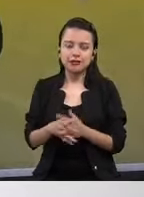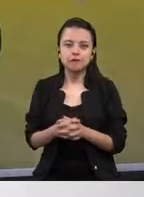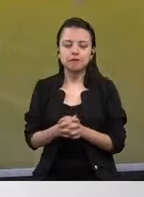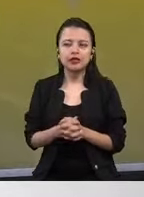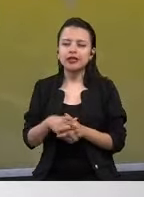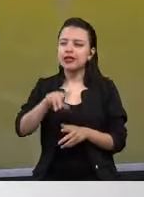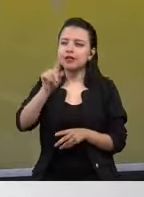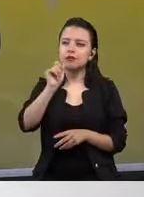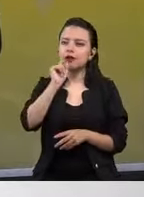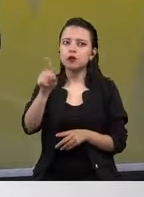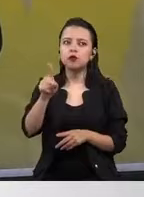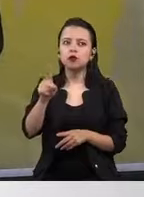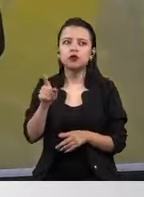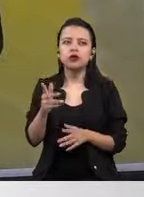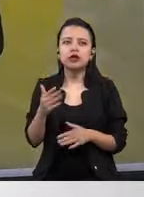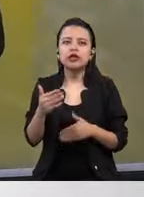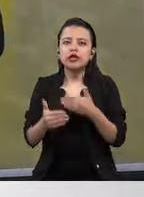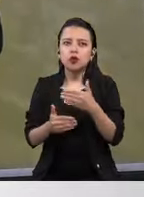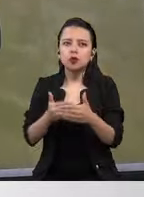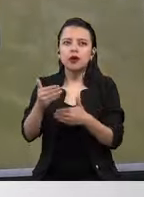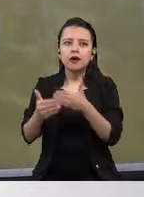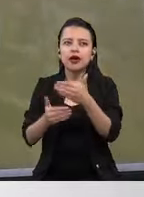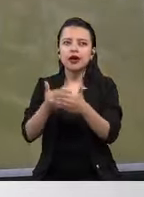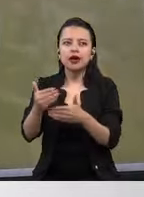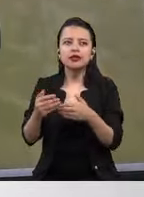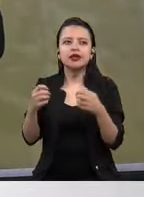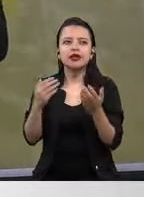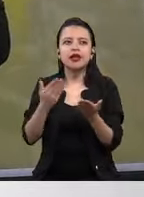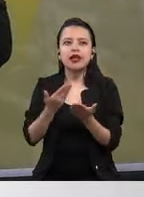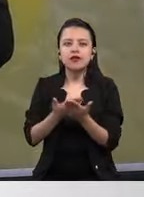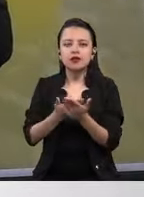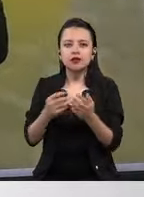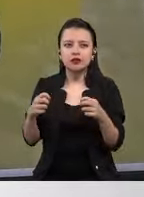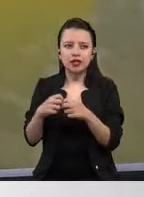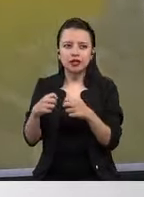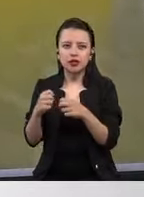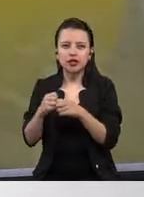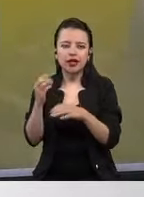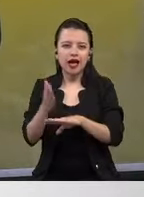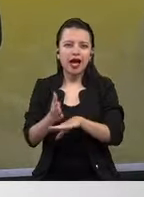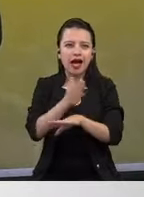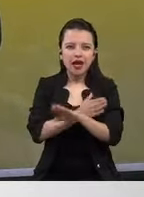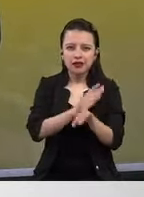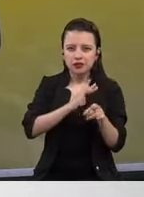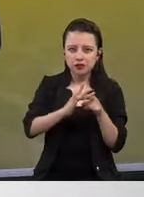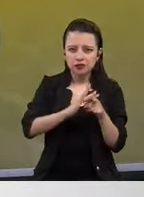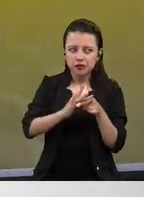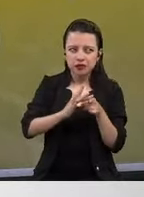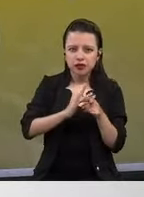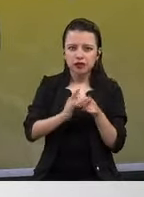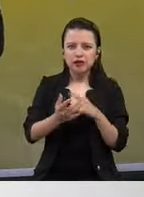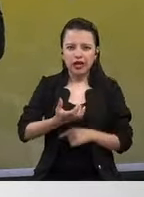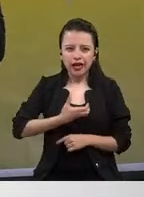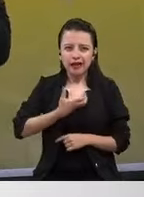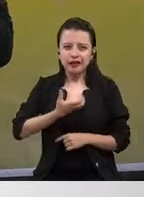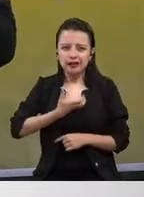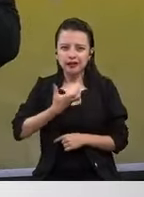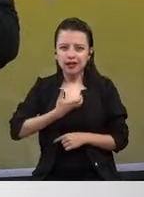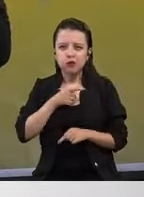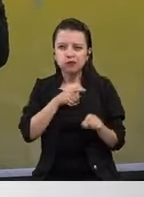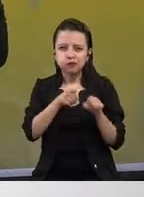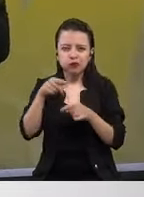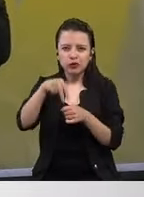preguntarle cómo avanza el tema de la facturación electrónica en su momento cuando se empezó a implementar pues hubo muchísimas quejas por por parte